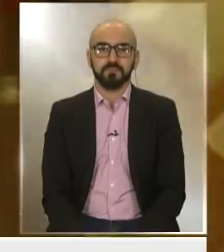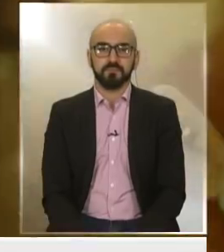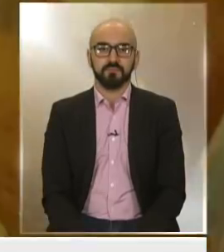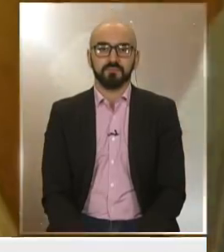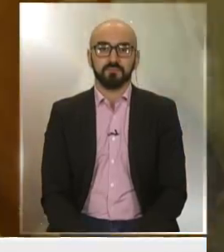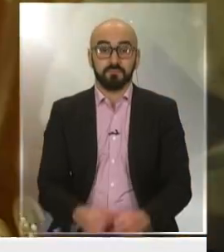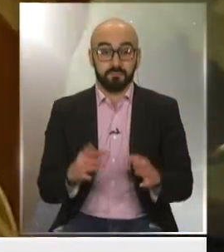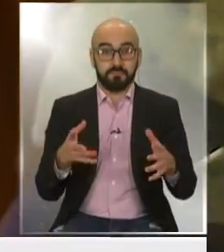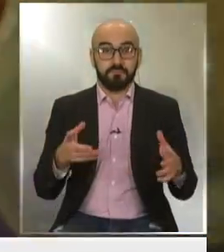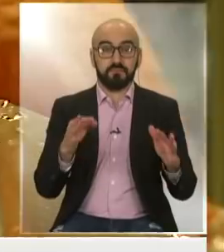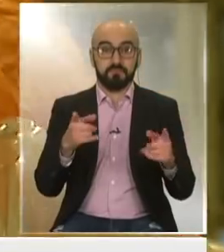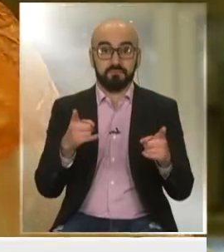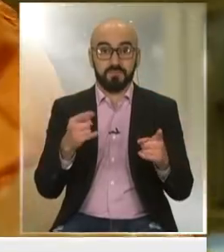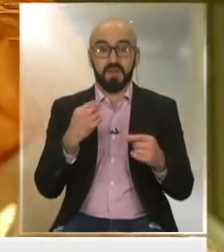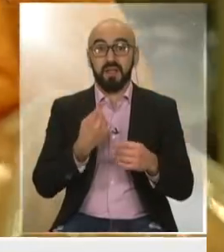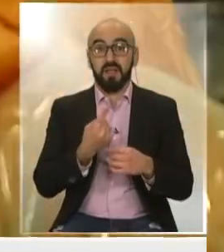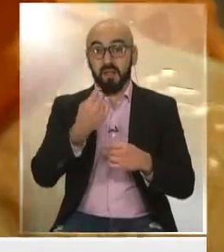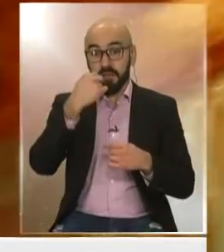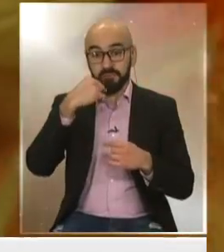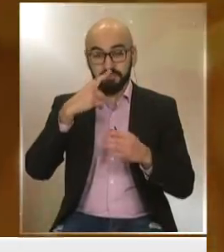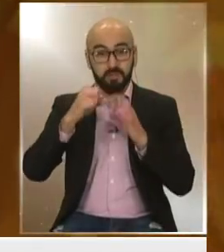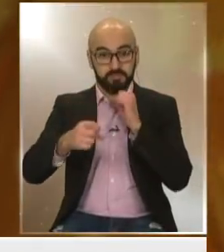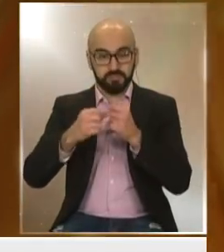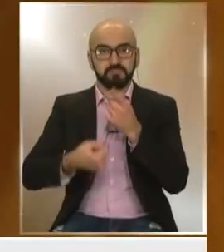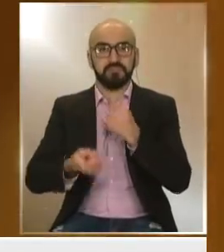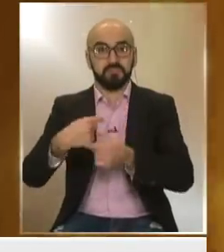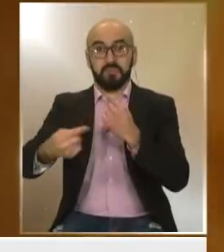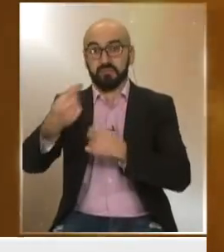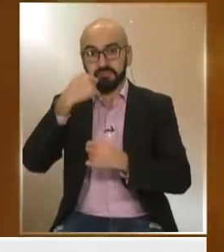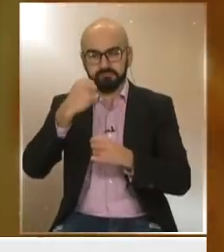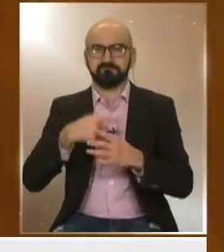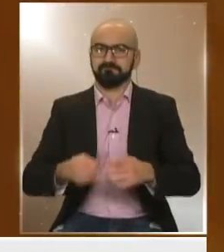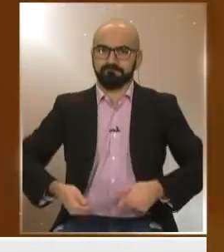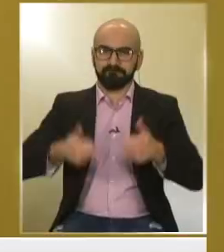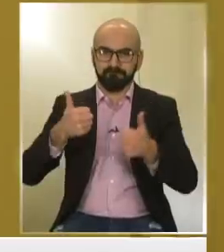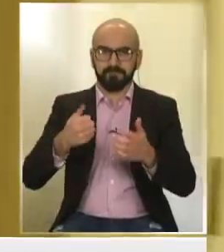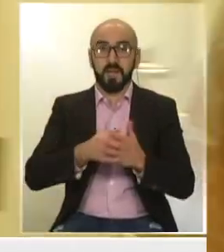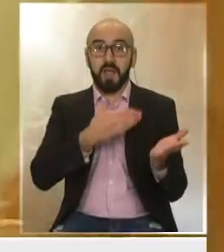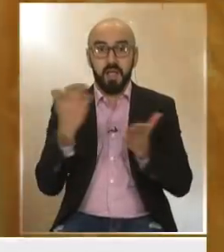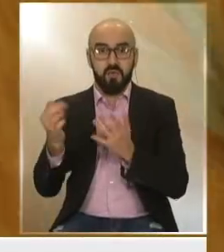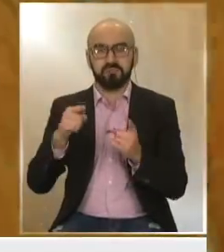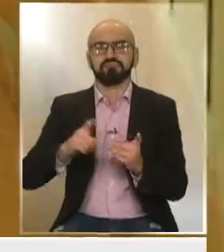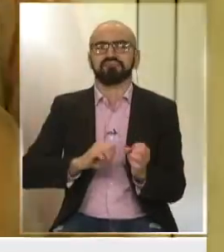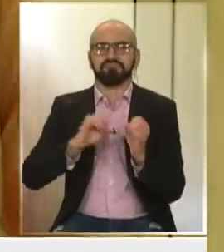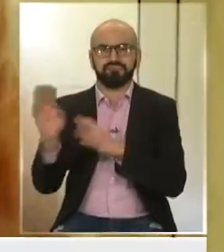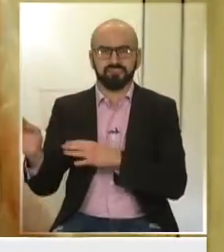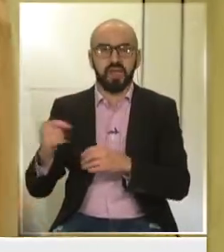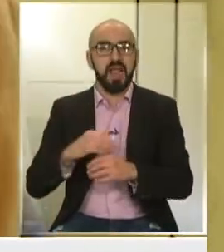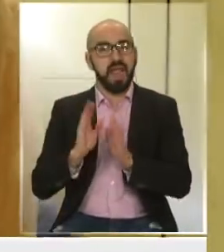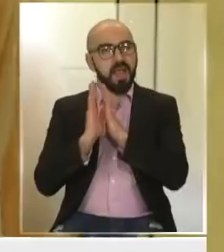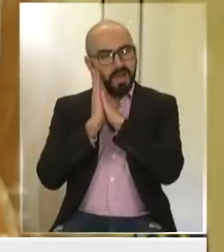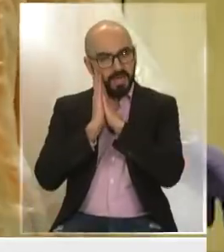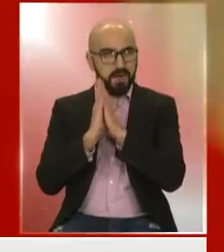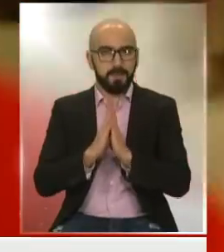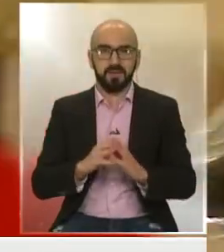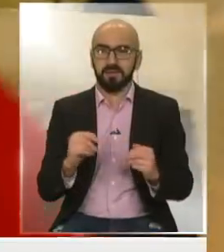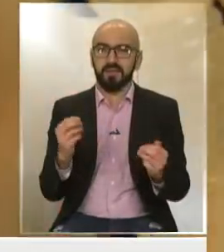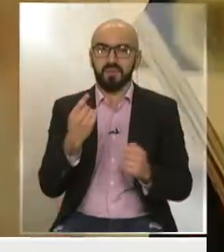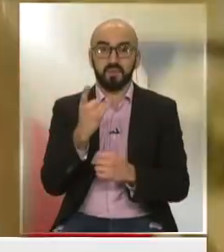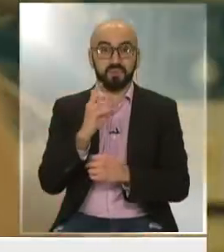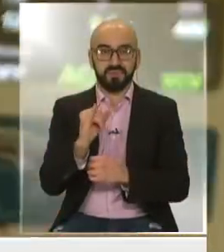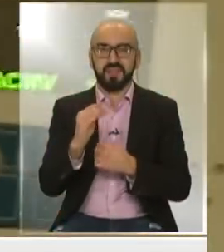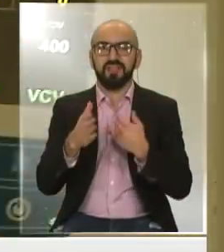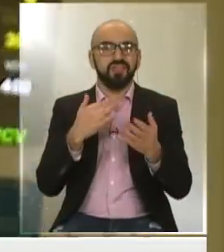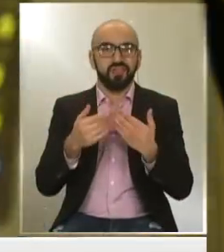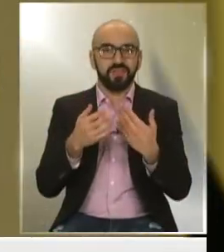El traspaso de ventilador es un éxito. Ahora este paciente será llevado a una cama crítica que se acaba de desocupar en